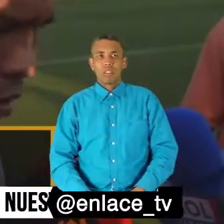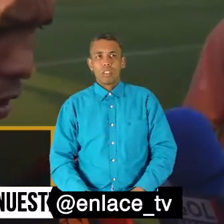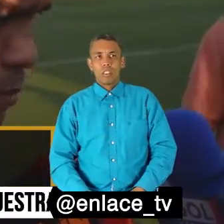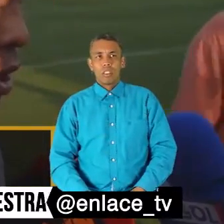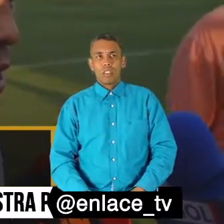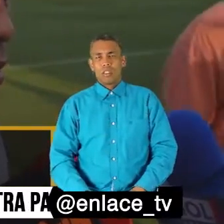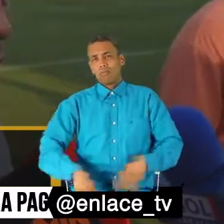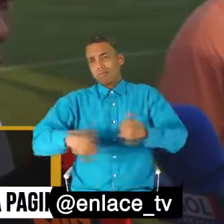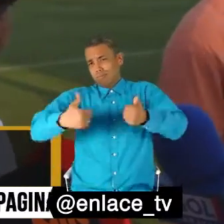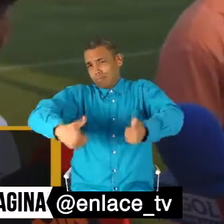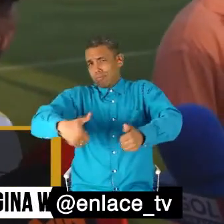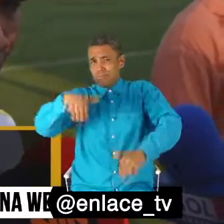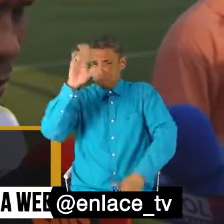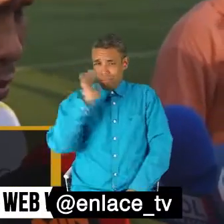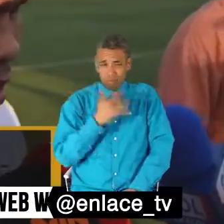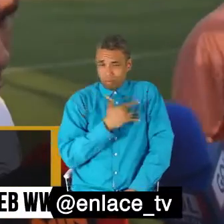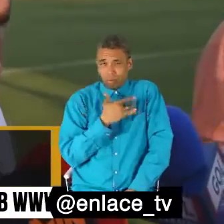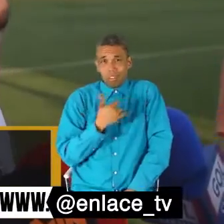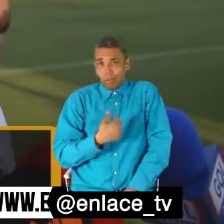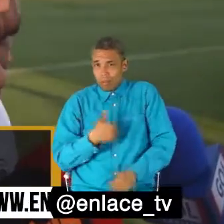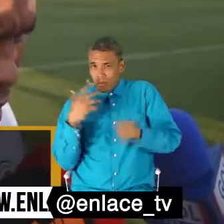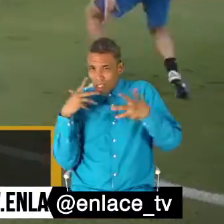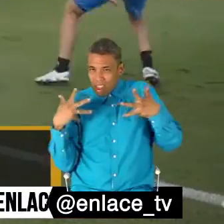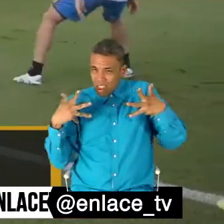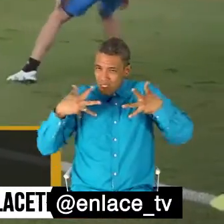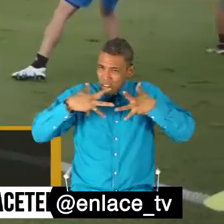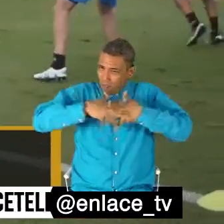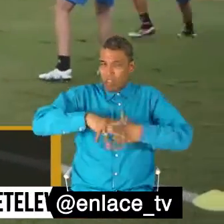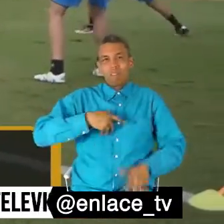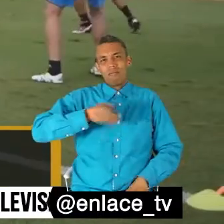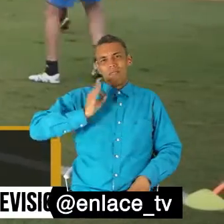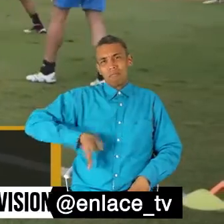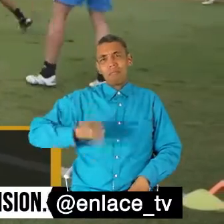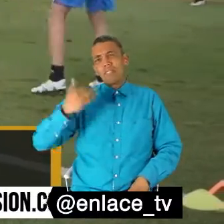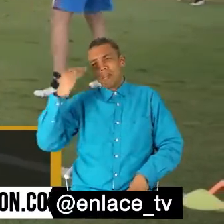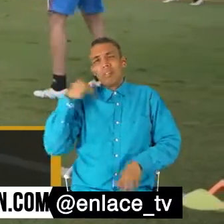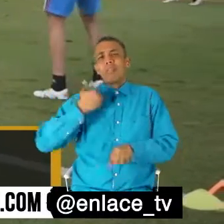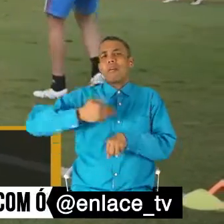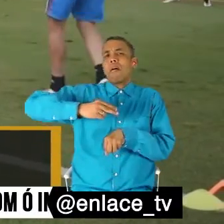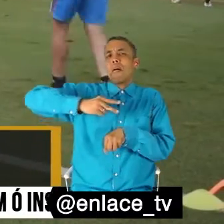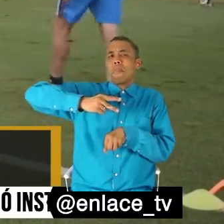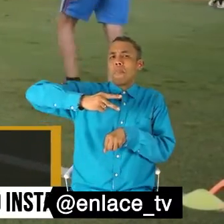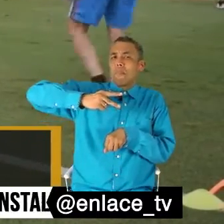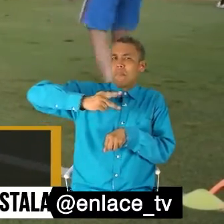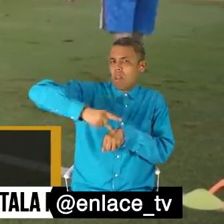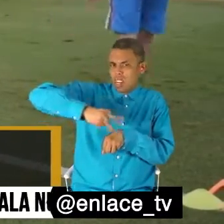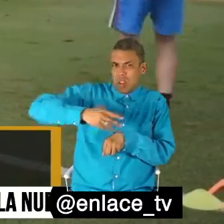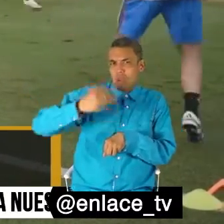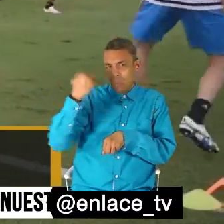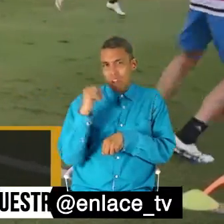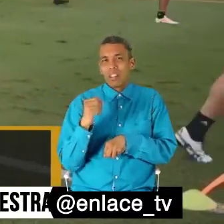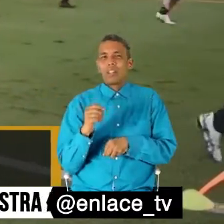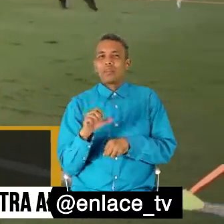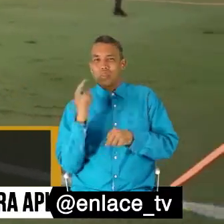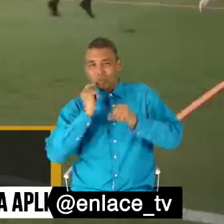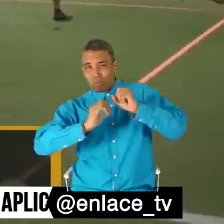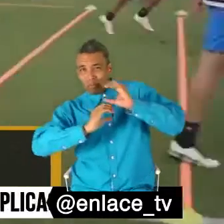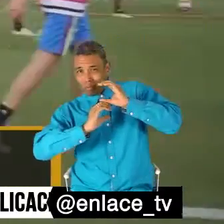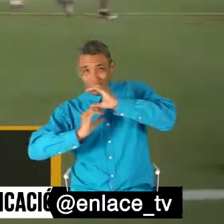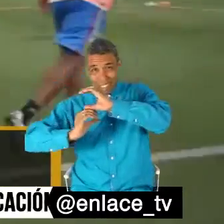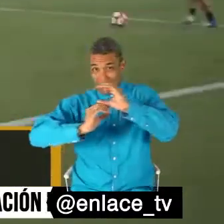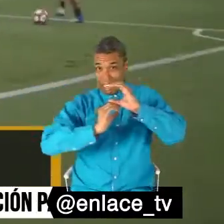los cuatro, el tiempo que llevo acá, desde el primer día que vine al partido de Paraguay y Camerún. Me he sentido importante en la selección,